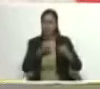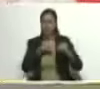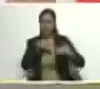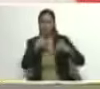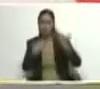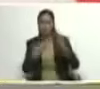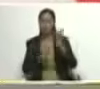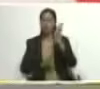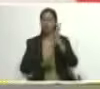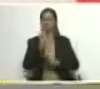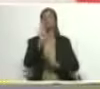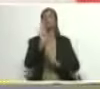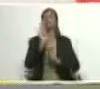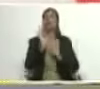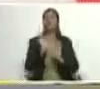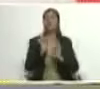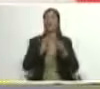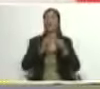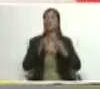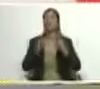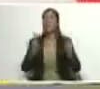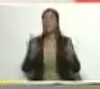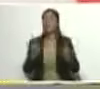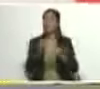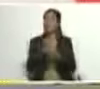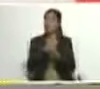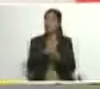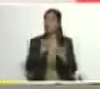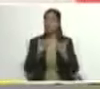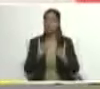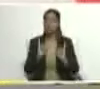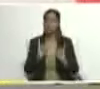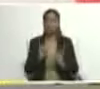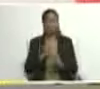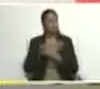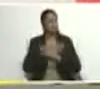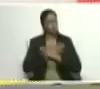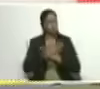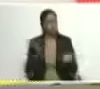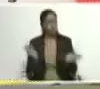una región de paz, independiente y soberana.